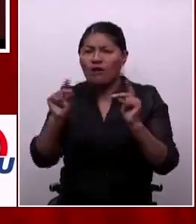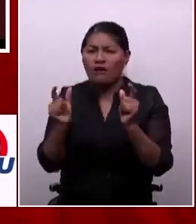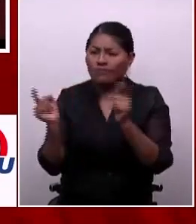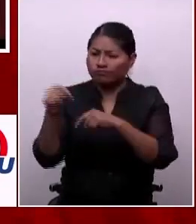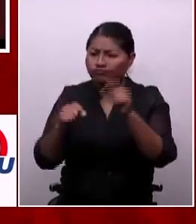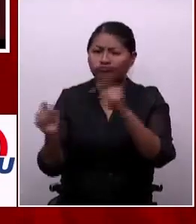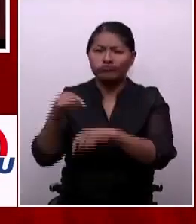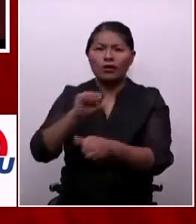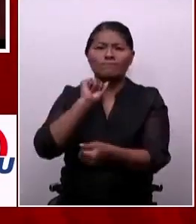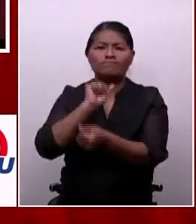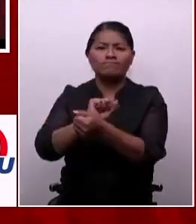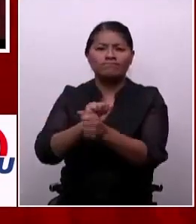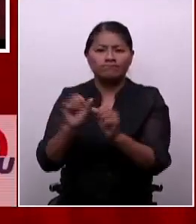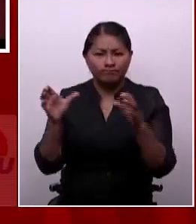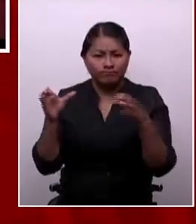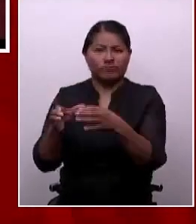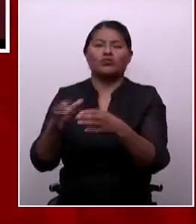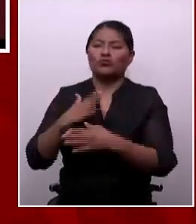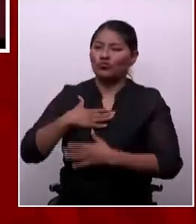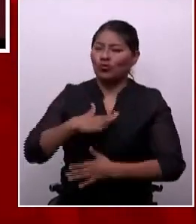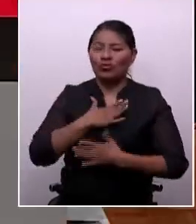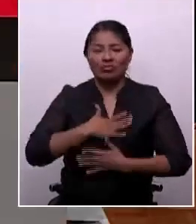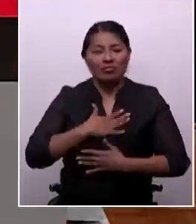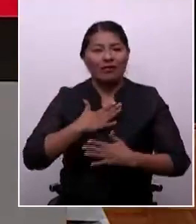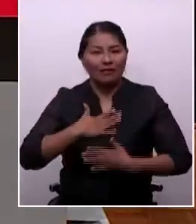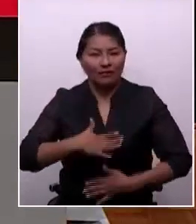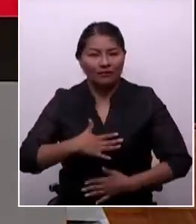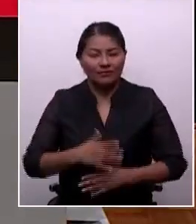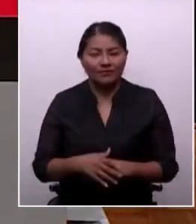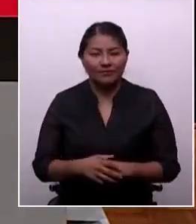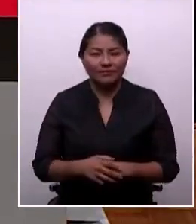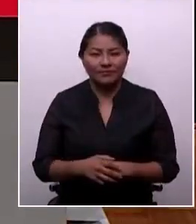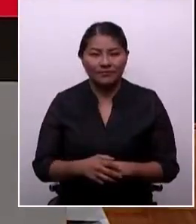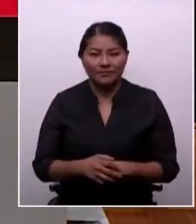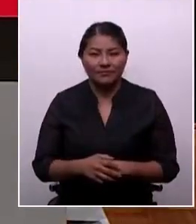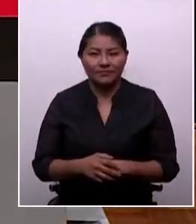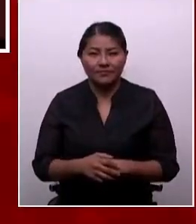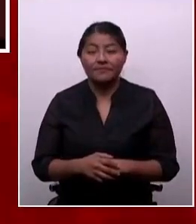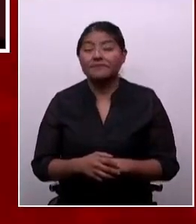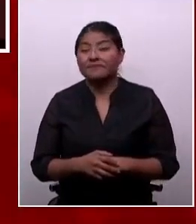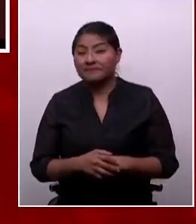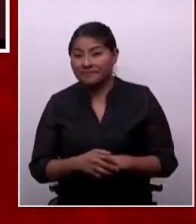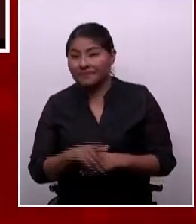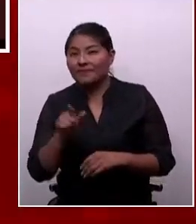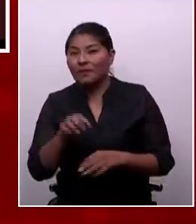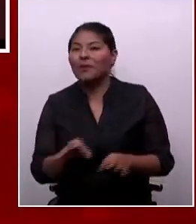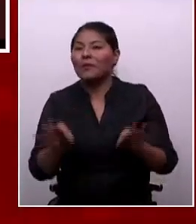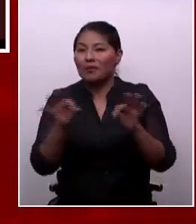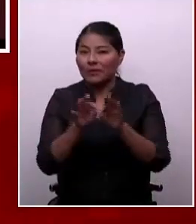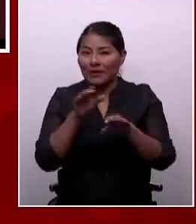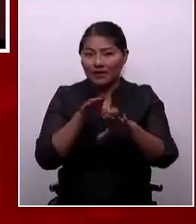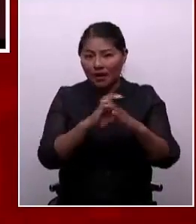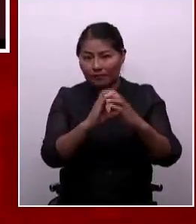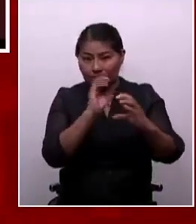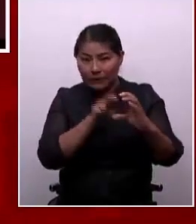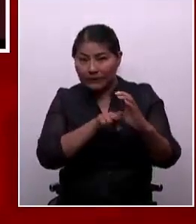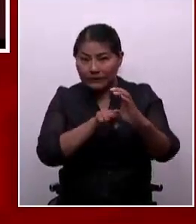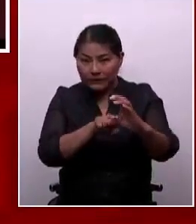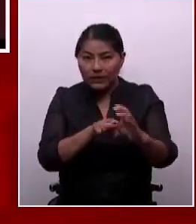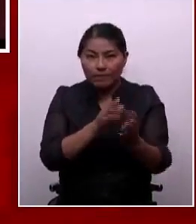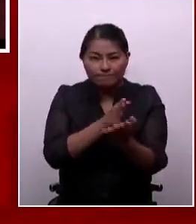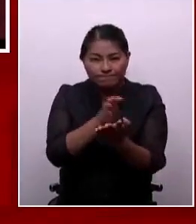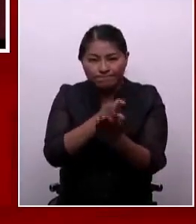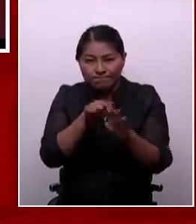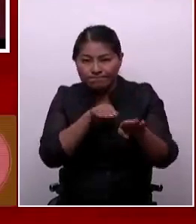vayan presos y podamos vivir tranquilos bueno tenemos que implementar esas vías de transporte masivo